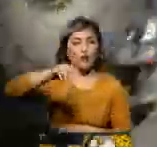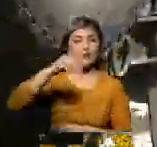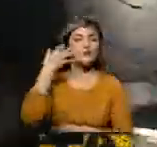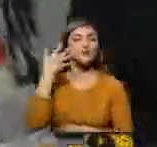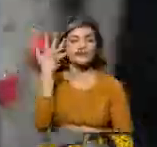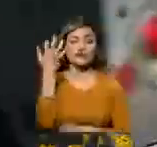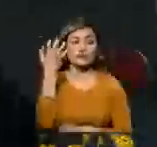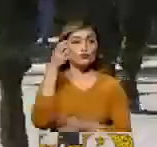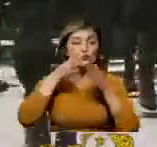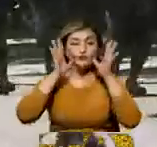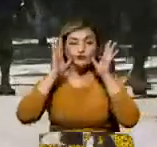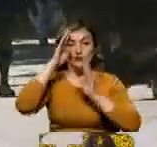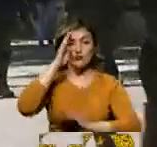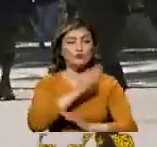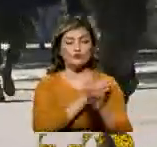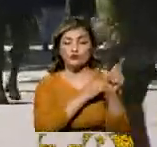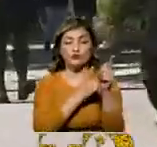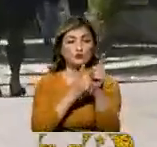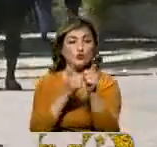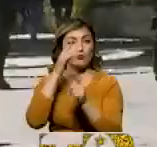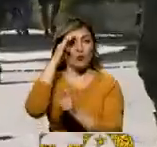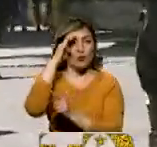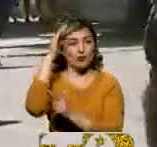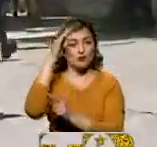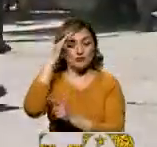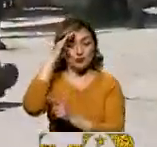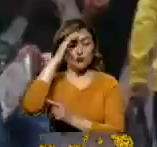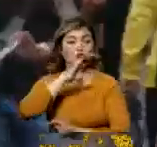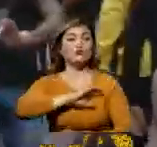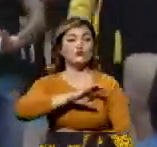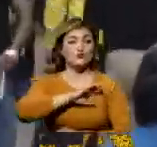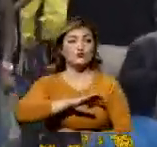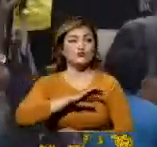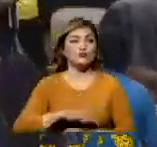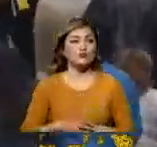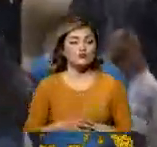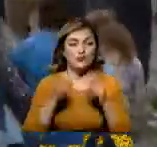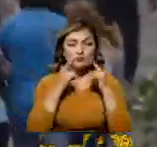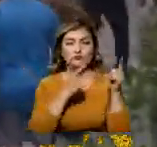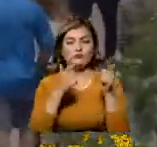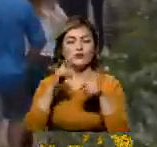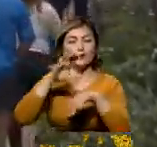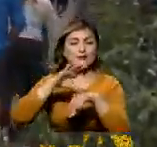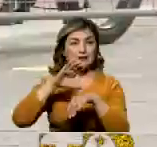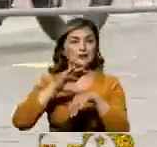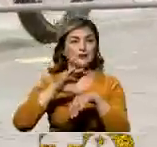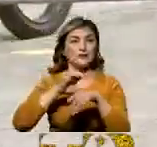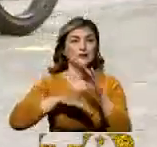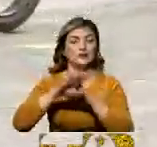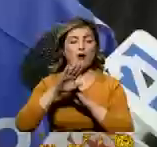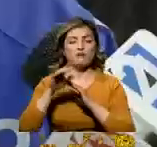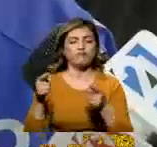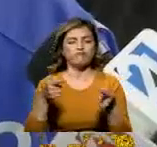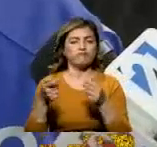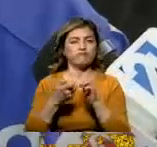15 de diciembre los militares se sumarán a los policías y a los agentes metropolitanos para resguardar el centro, que es el punto más